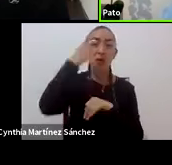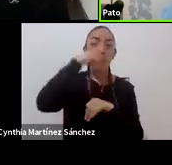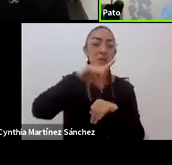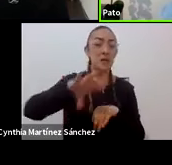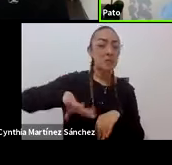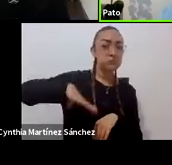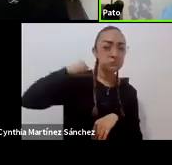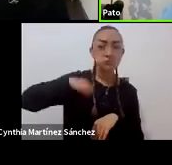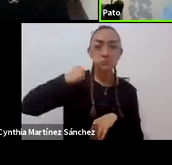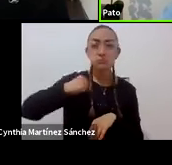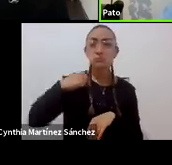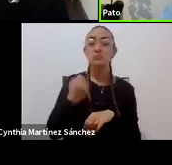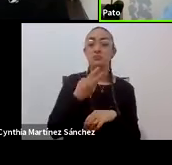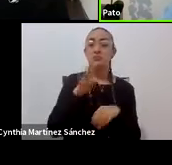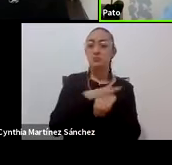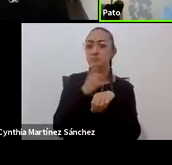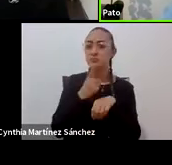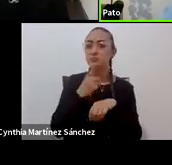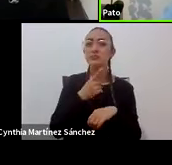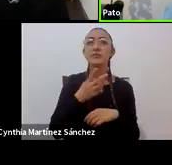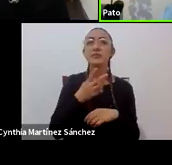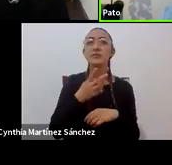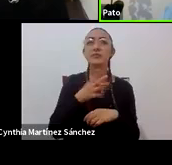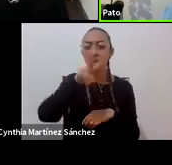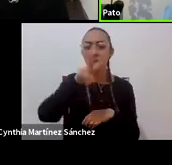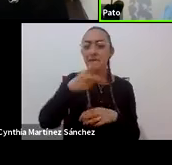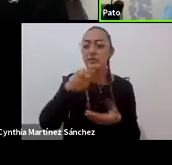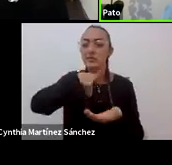disputa el espacio público, ¿no?